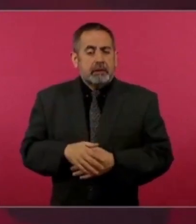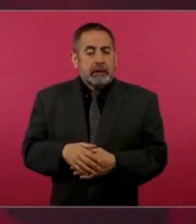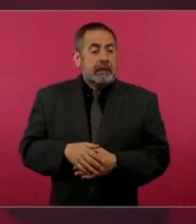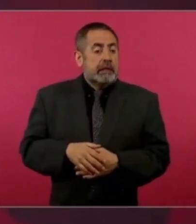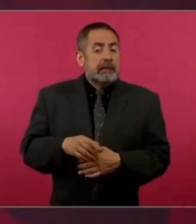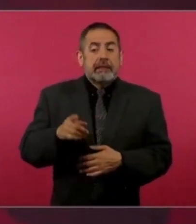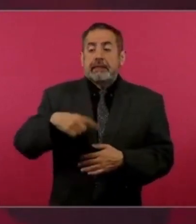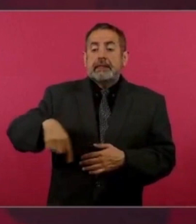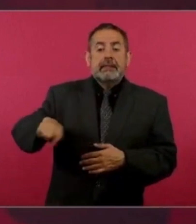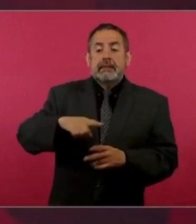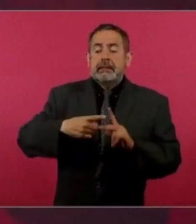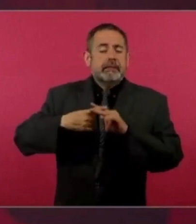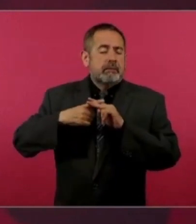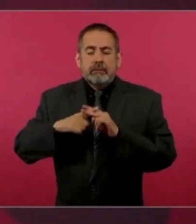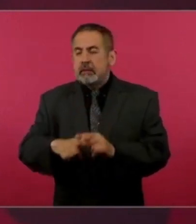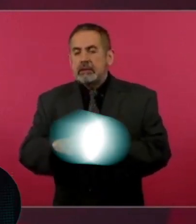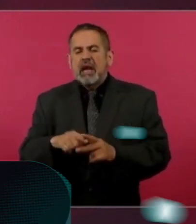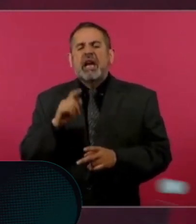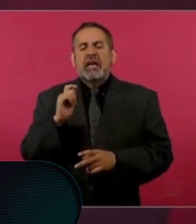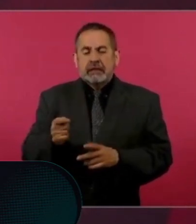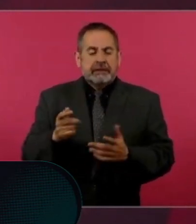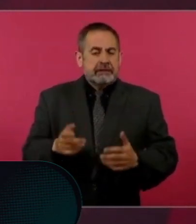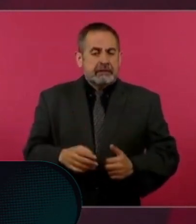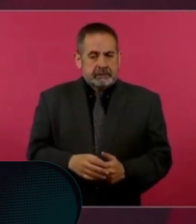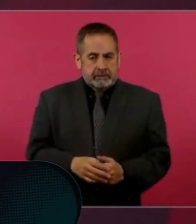empezaron a